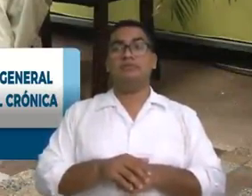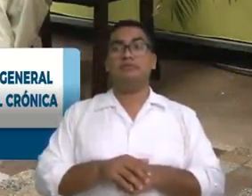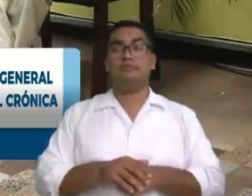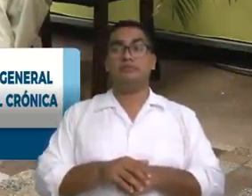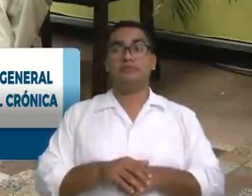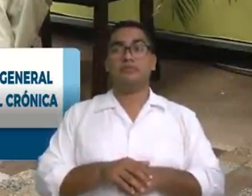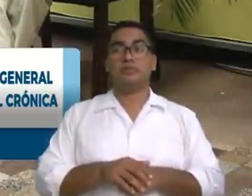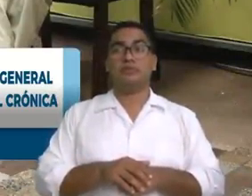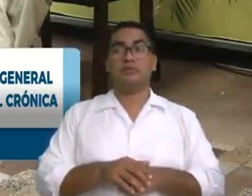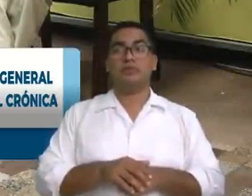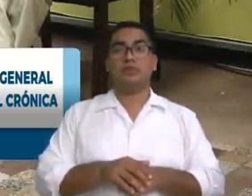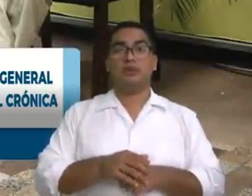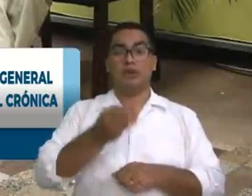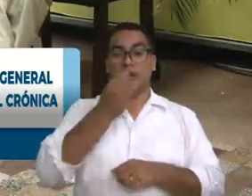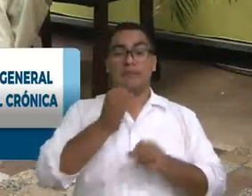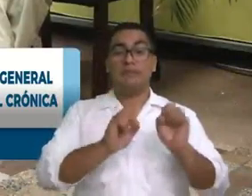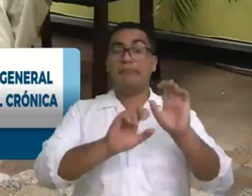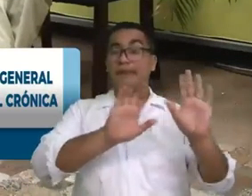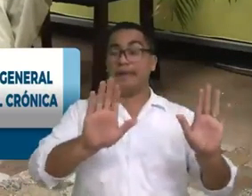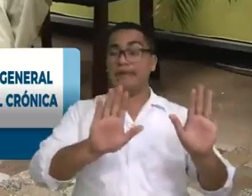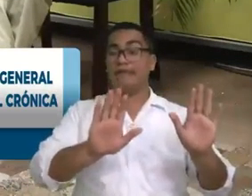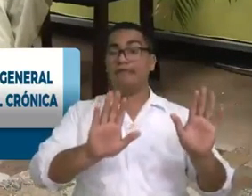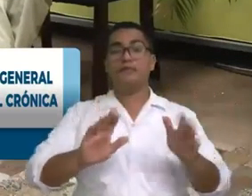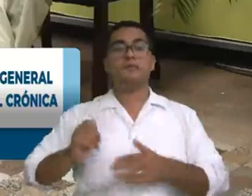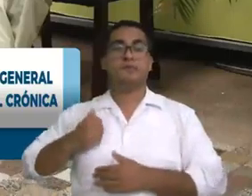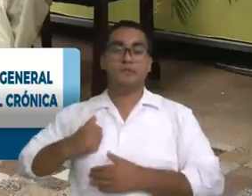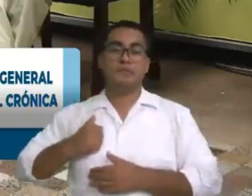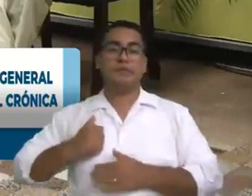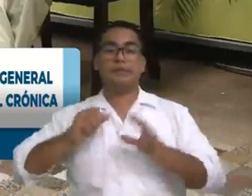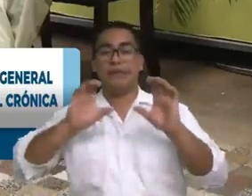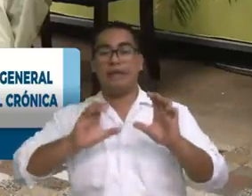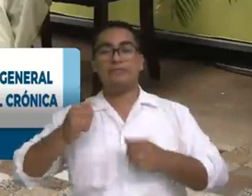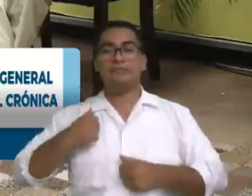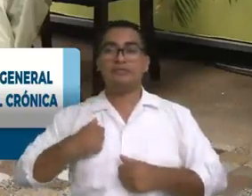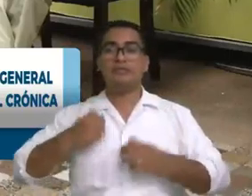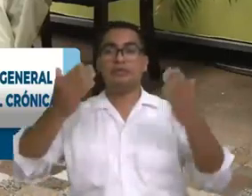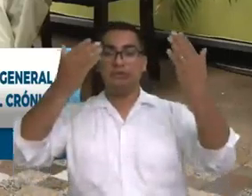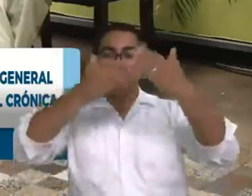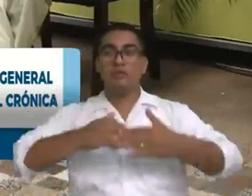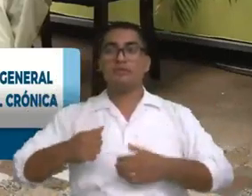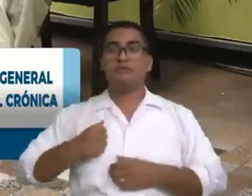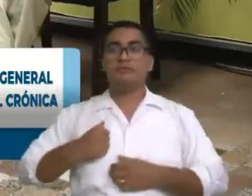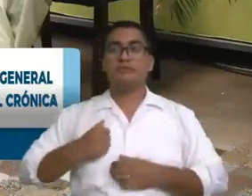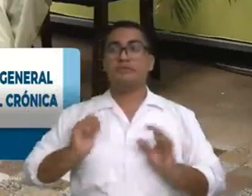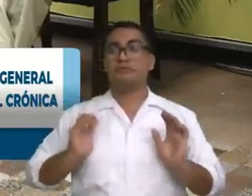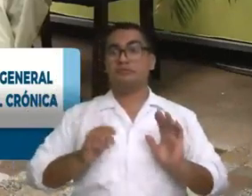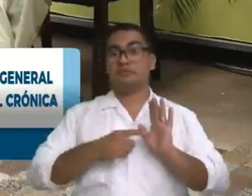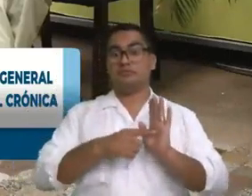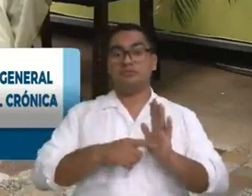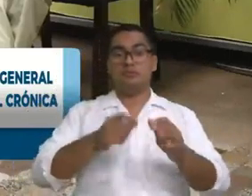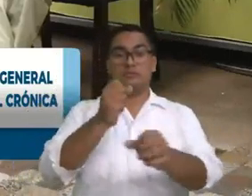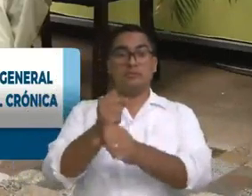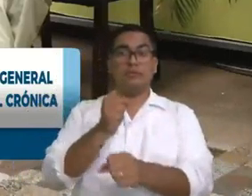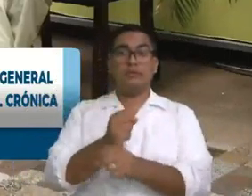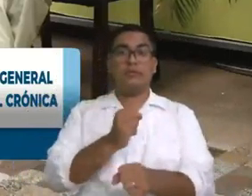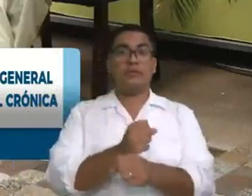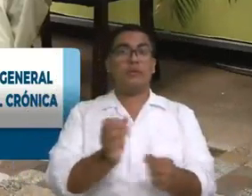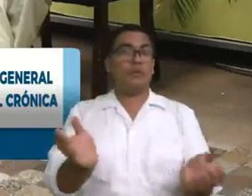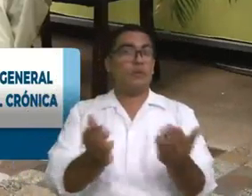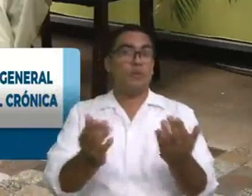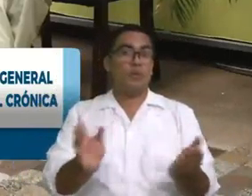cada comida. Eso es lo normal, pero muchas veces en mi trabajo tal vez no puedo, no tengo todas las facilidades para ir y